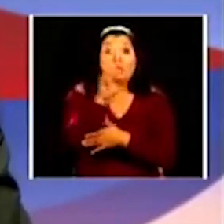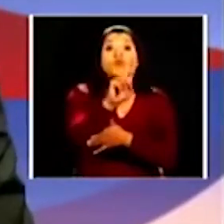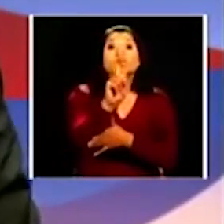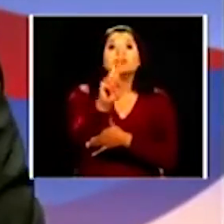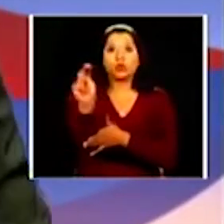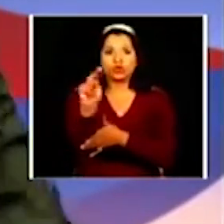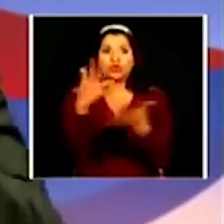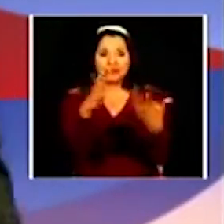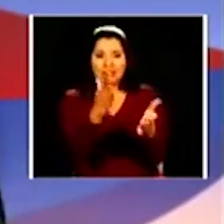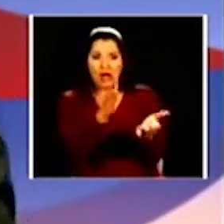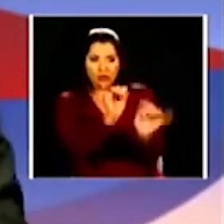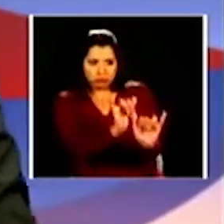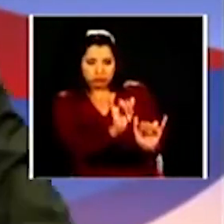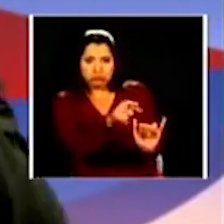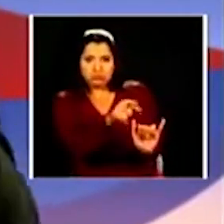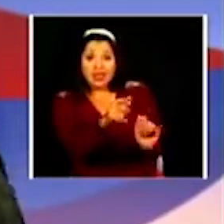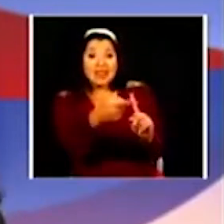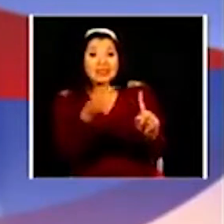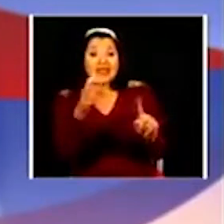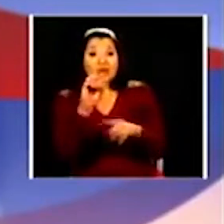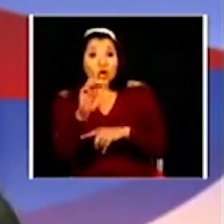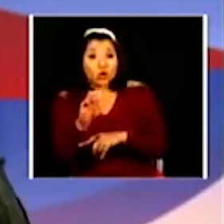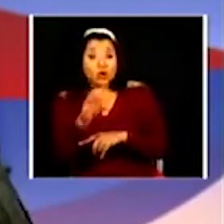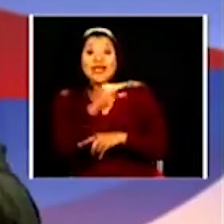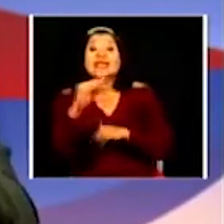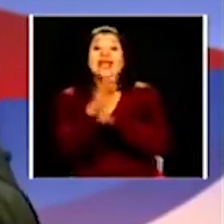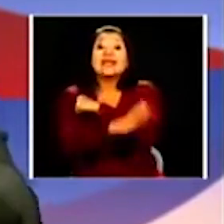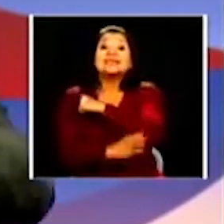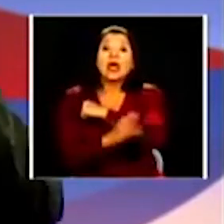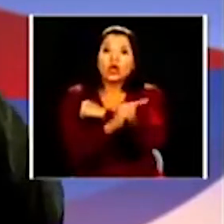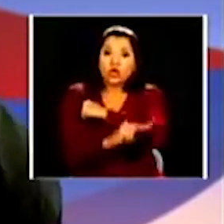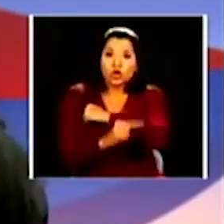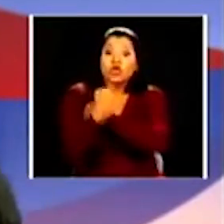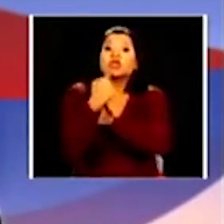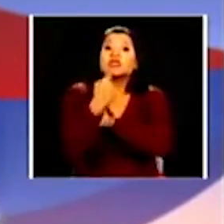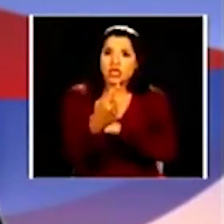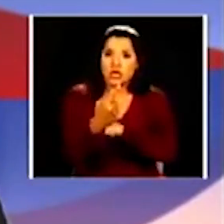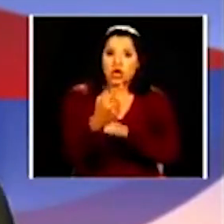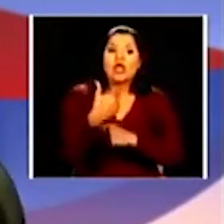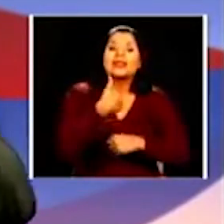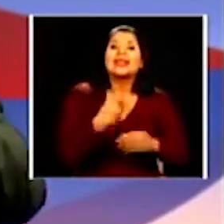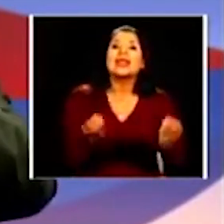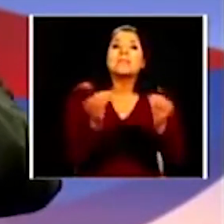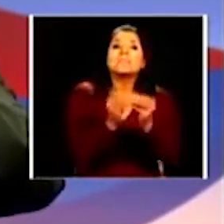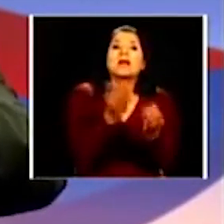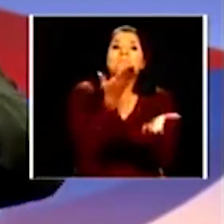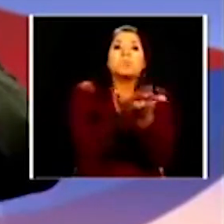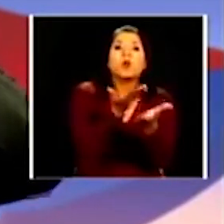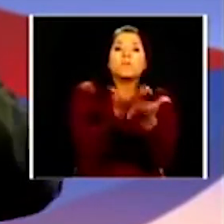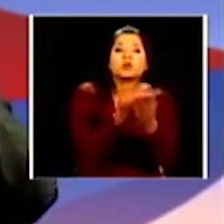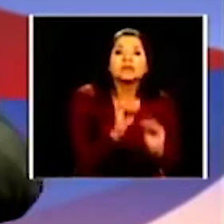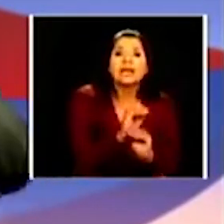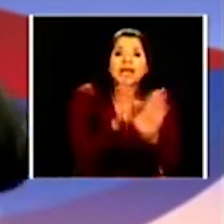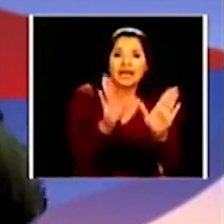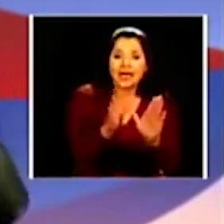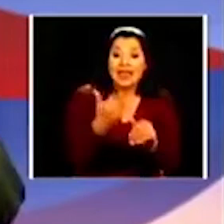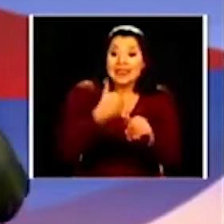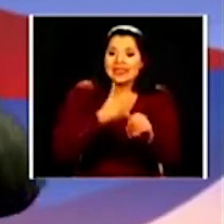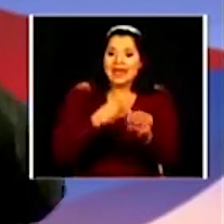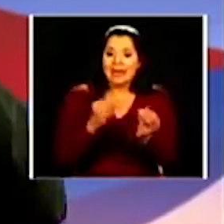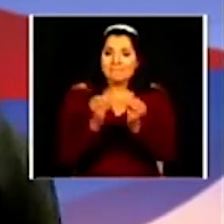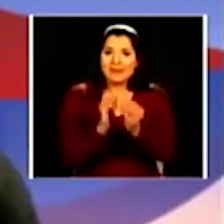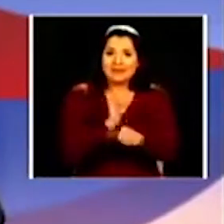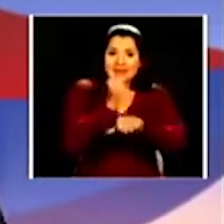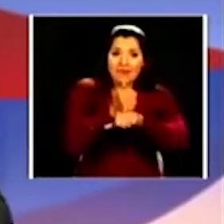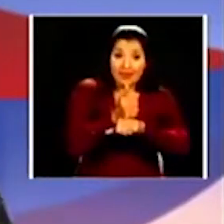octubre. Y el Estado de la Nación sí dijo que tiene más propuestas concretas, que tiene más establecido en el plan de gobierno